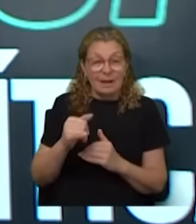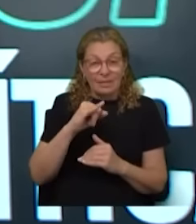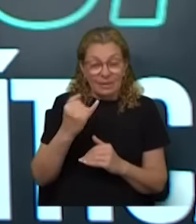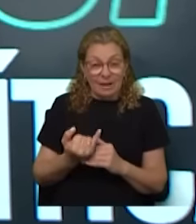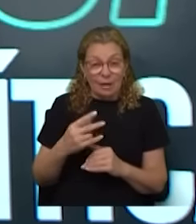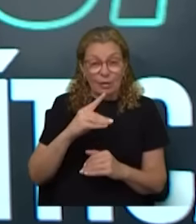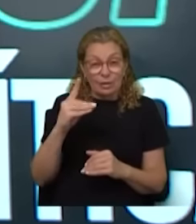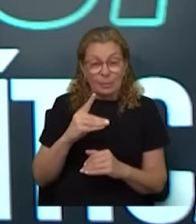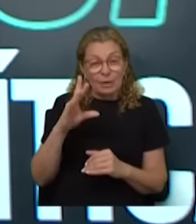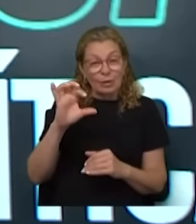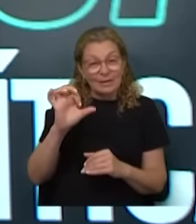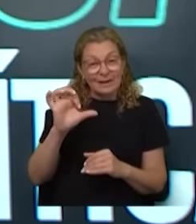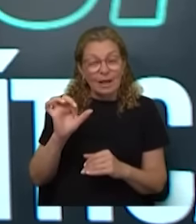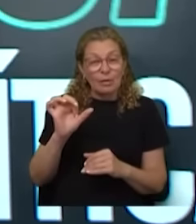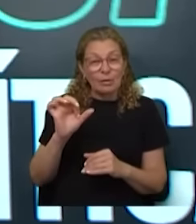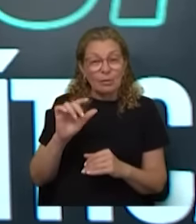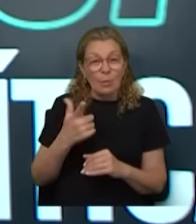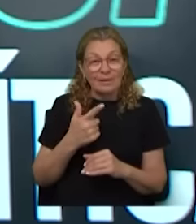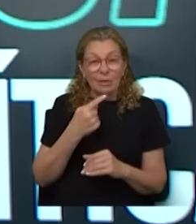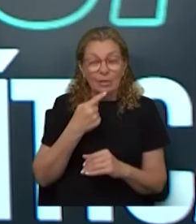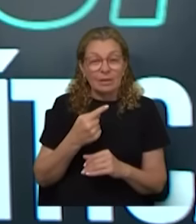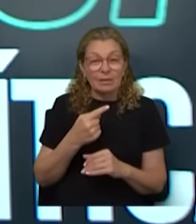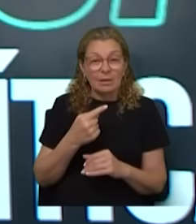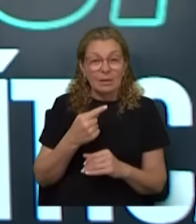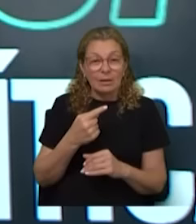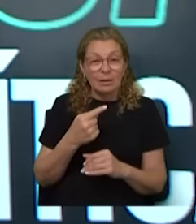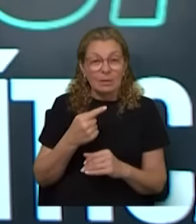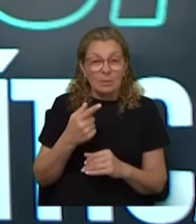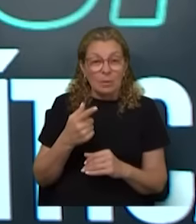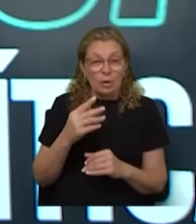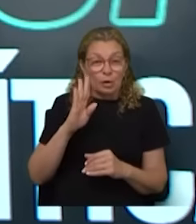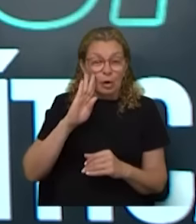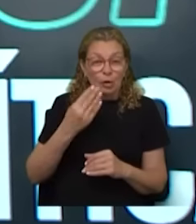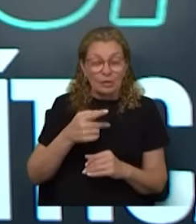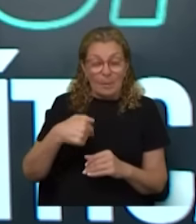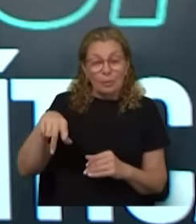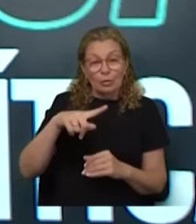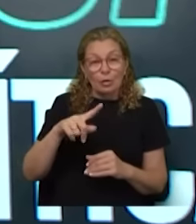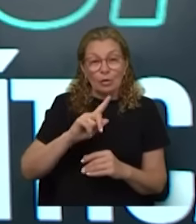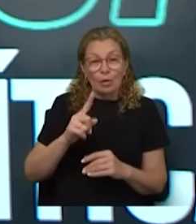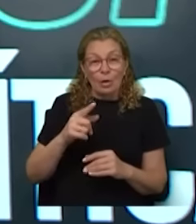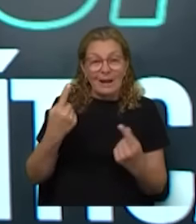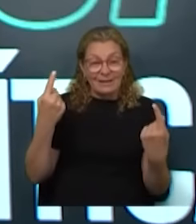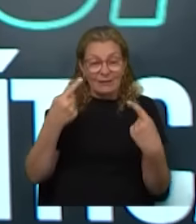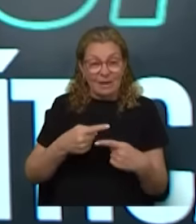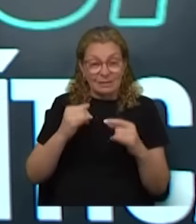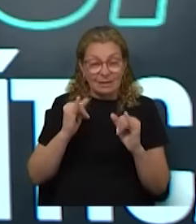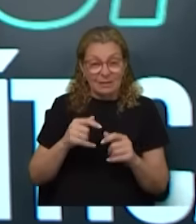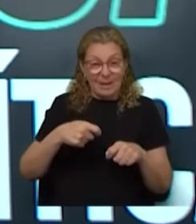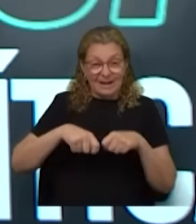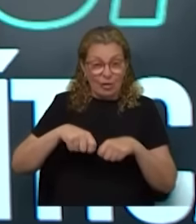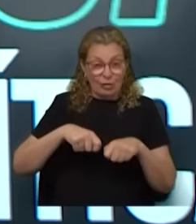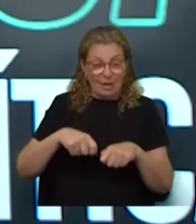sido diputado ha sido senador eh No ha sido digamos su su gran virtud reconocida por el resto en cuanto al debate sino más la negociación